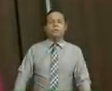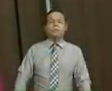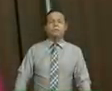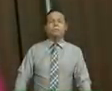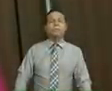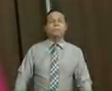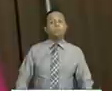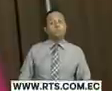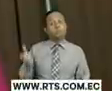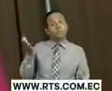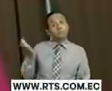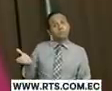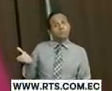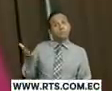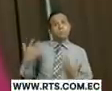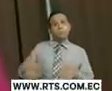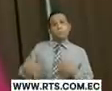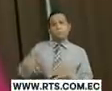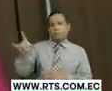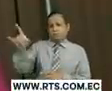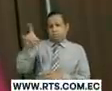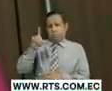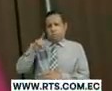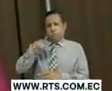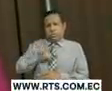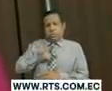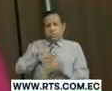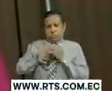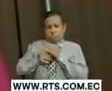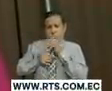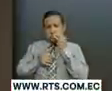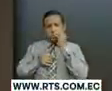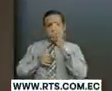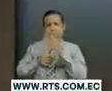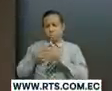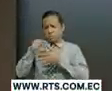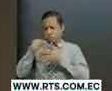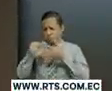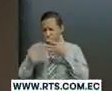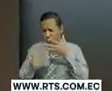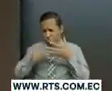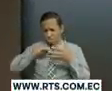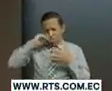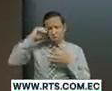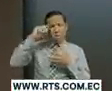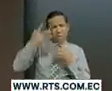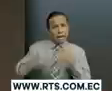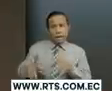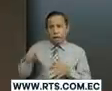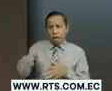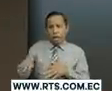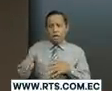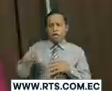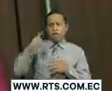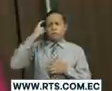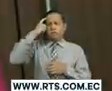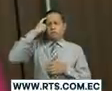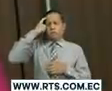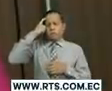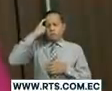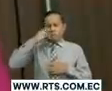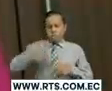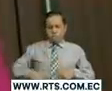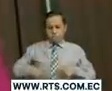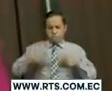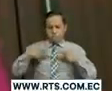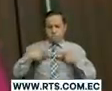Después de haber experimentado todos los síntomas del COVID-19, Marta Novoa resignificó su vida. Llegué a pensar